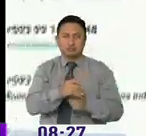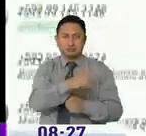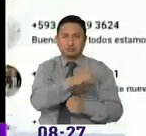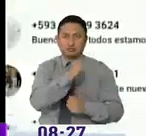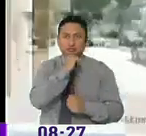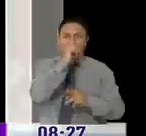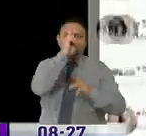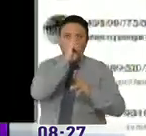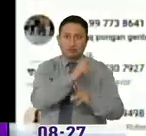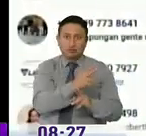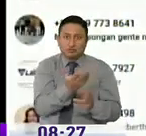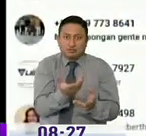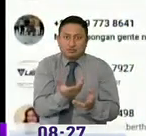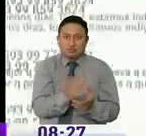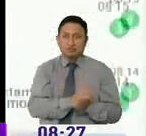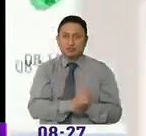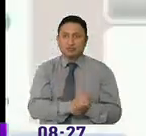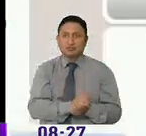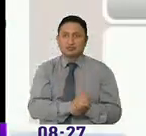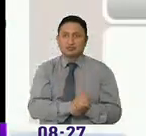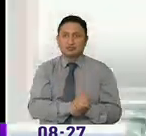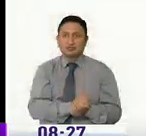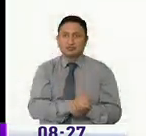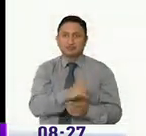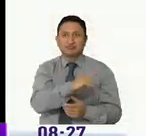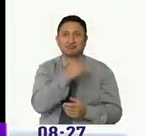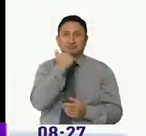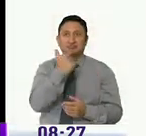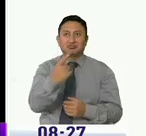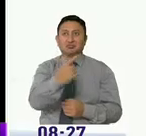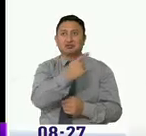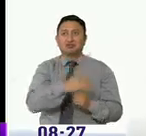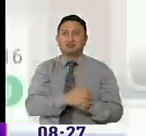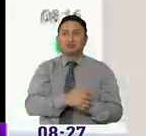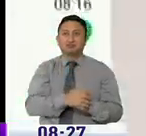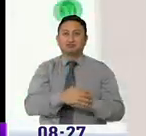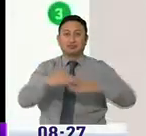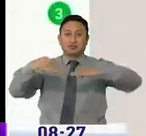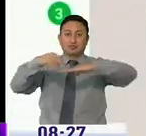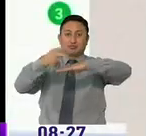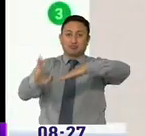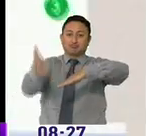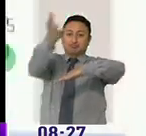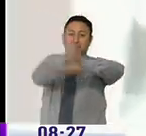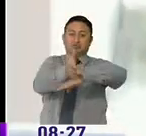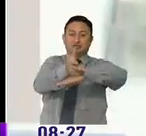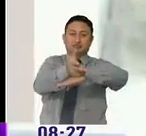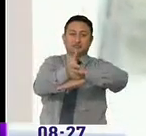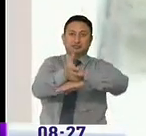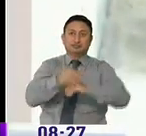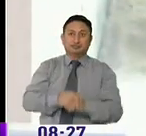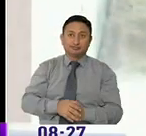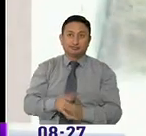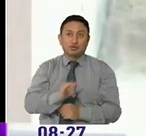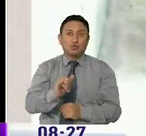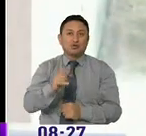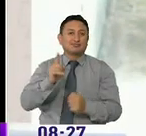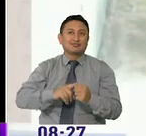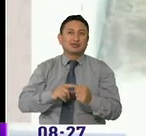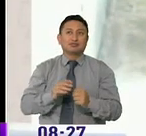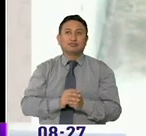Qué falta de respeto. Les vale, vean, ahí están, sobre la vereda. Y así es en muchas partes de Quito, ¿no?